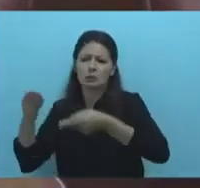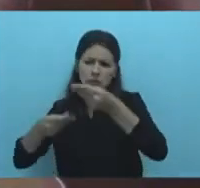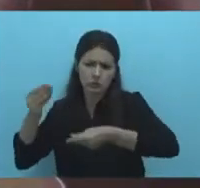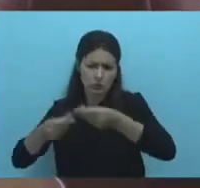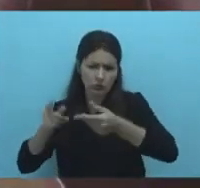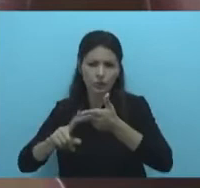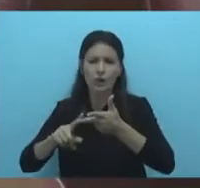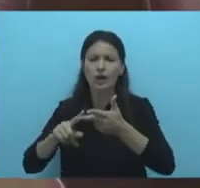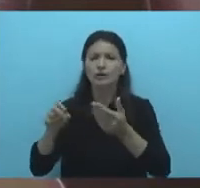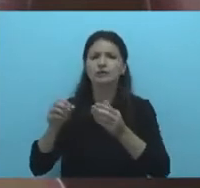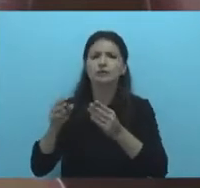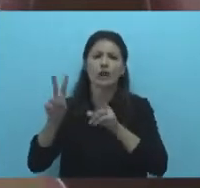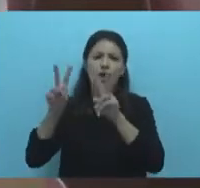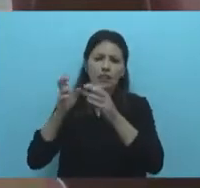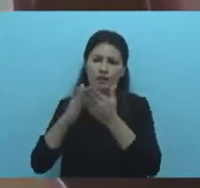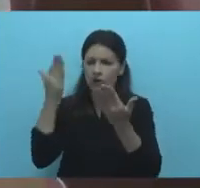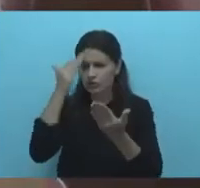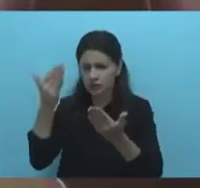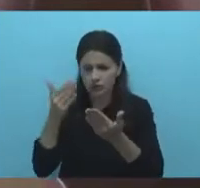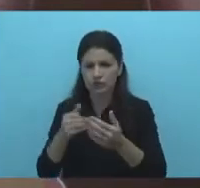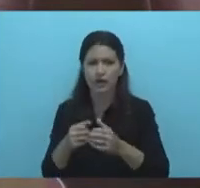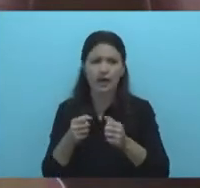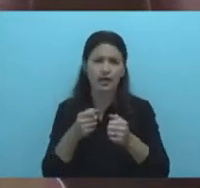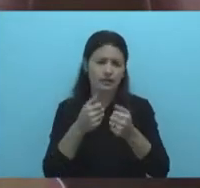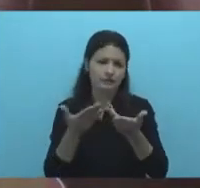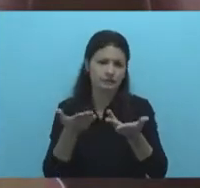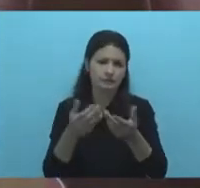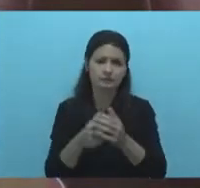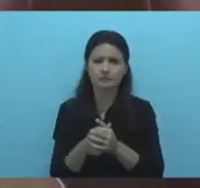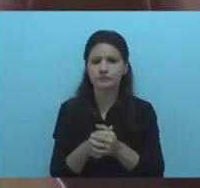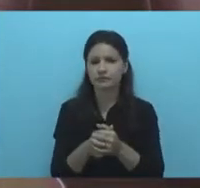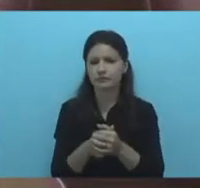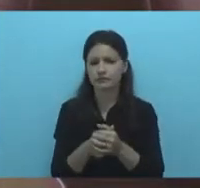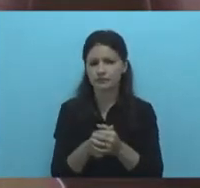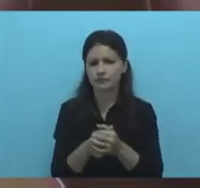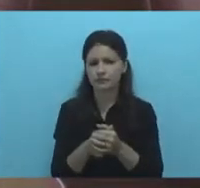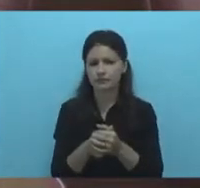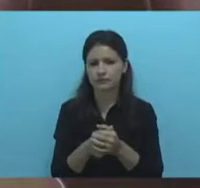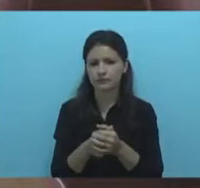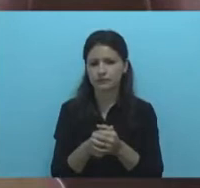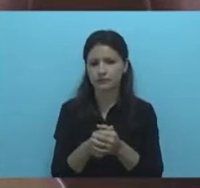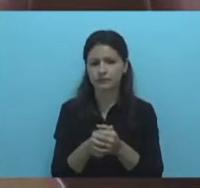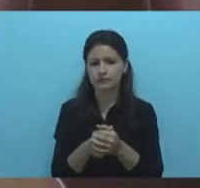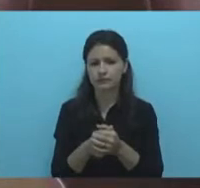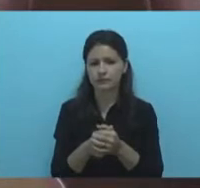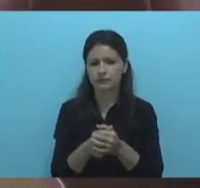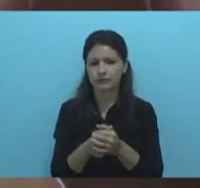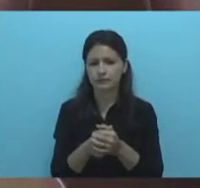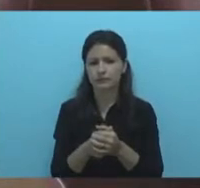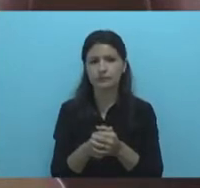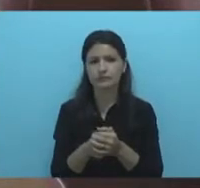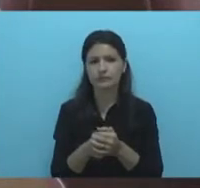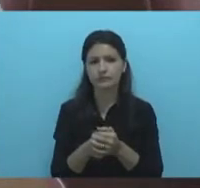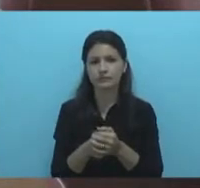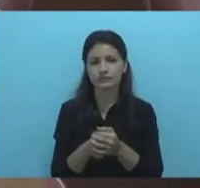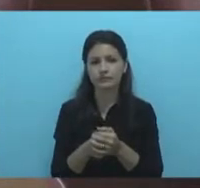la Comisión de Constitucionales, a su presidente, diputado Blanco. Y esta ley que hoy